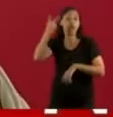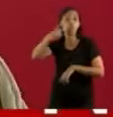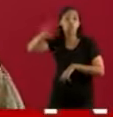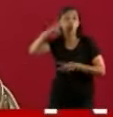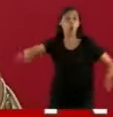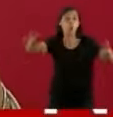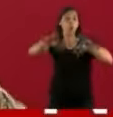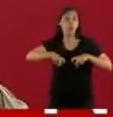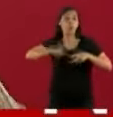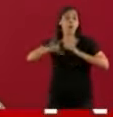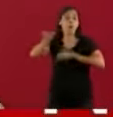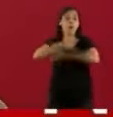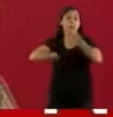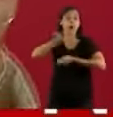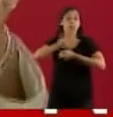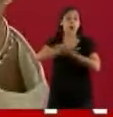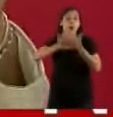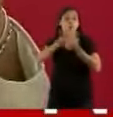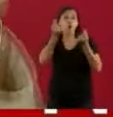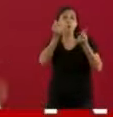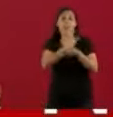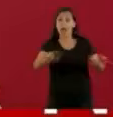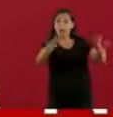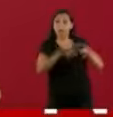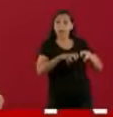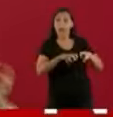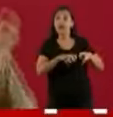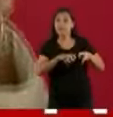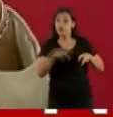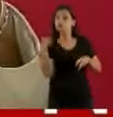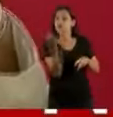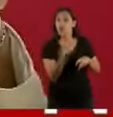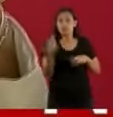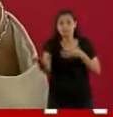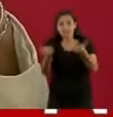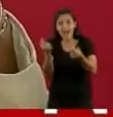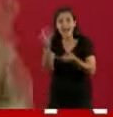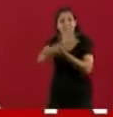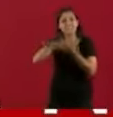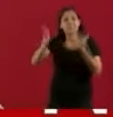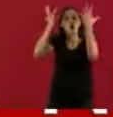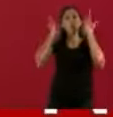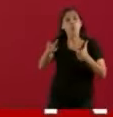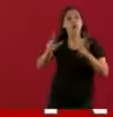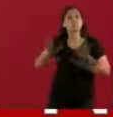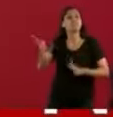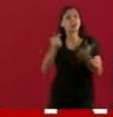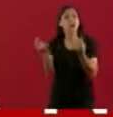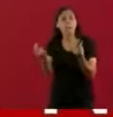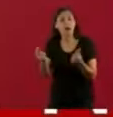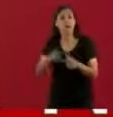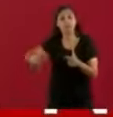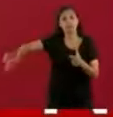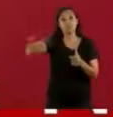manejo diario de dinero. Por eso es que sacarles ese dinero, dejarlos sin ninguna capacidad de